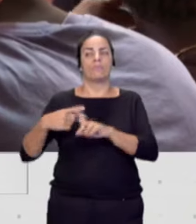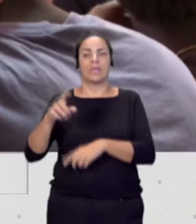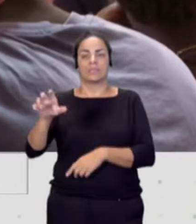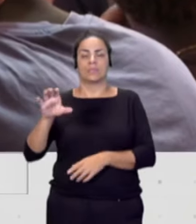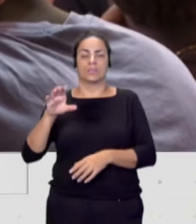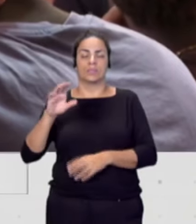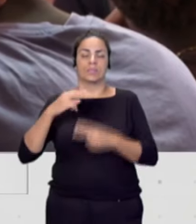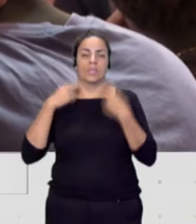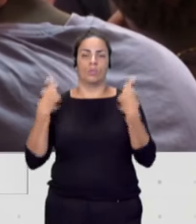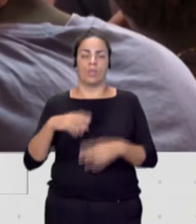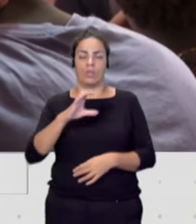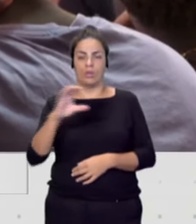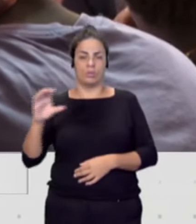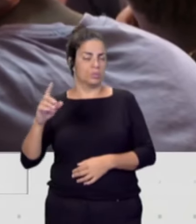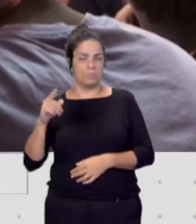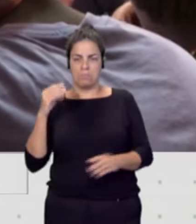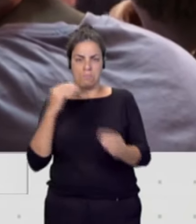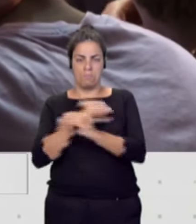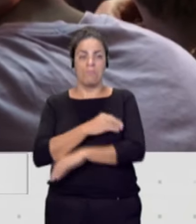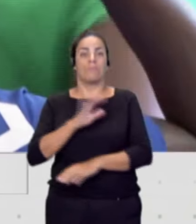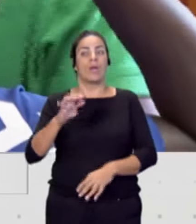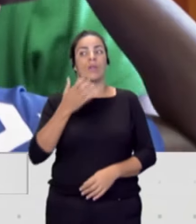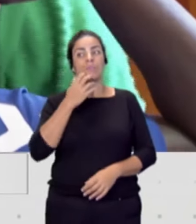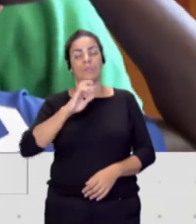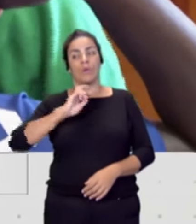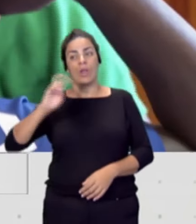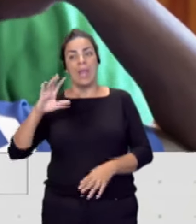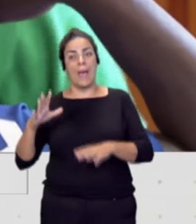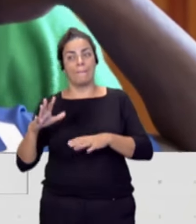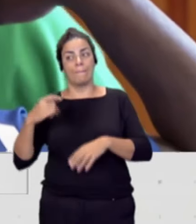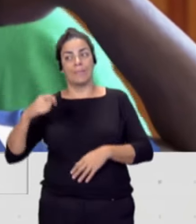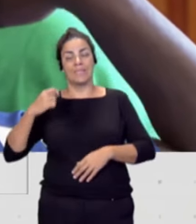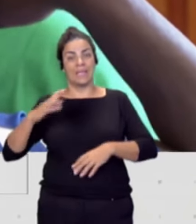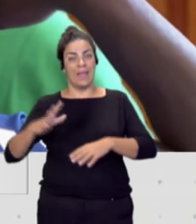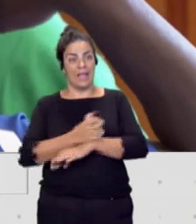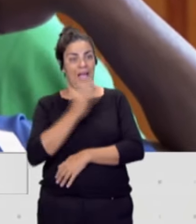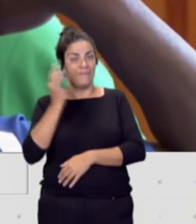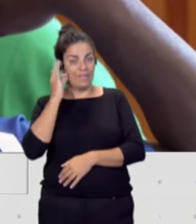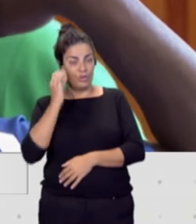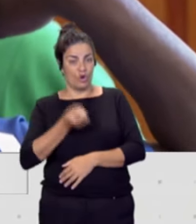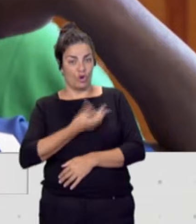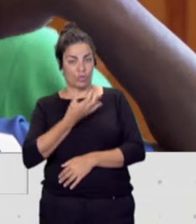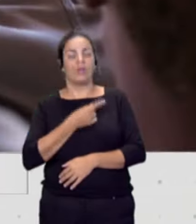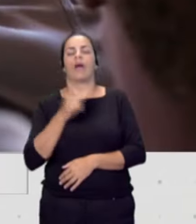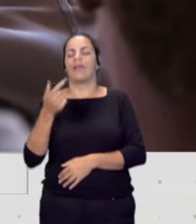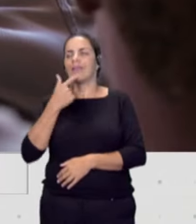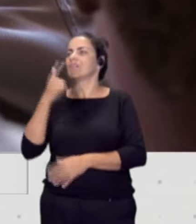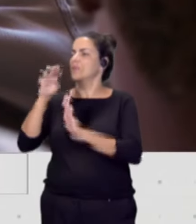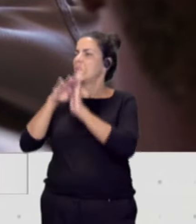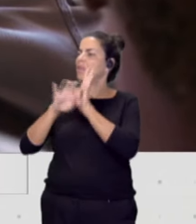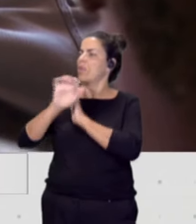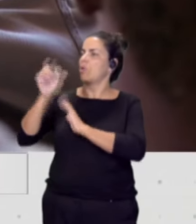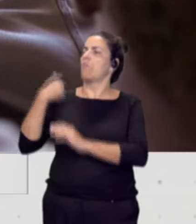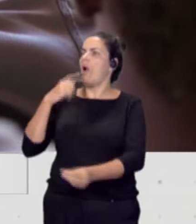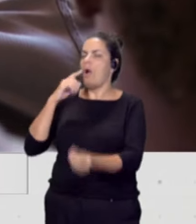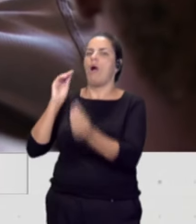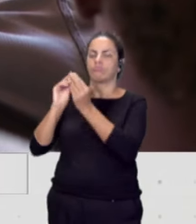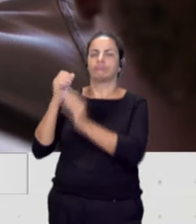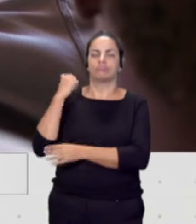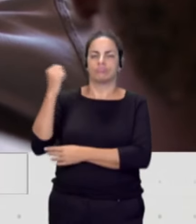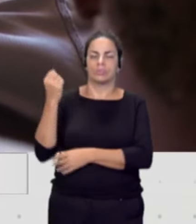acuerdo otra dirigente destacada de Coalición Canaria, que es la presidenta del Cabildo, Rosa Dávila. Sí, que ayer hacía unas declaraciones, ¿cierto? ¿Recuerdan? Sí, en este caso apoyando